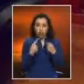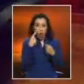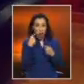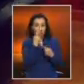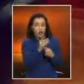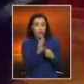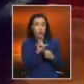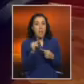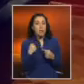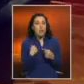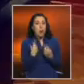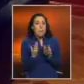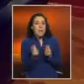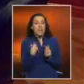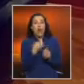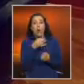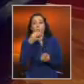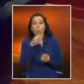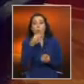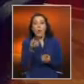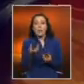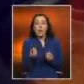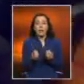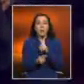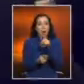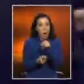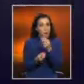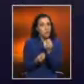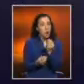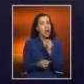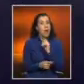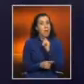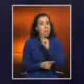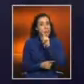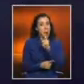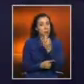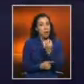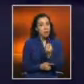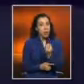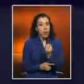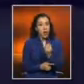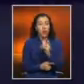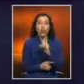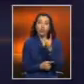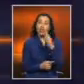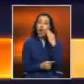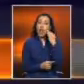pero tiene miedo de declararlo? Muy buena pregunta. No solo los